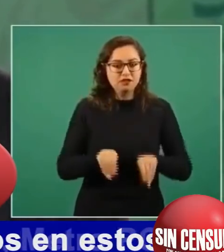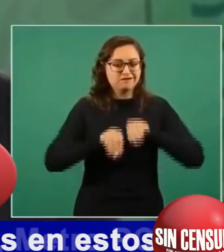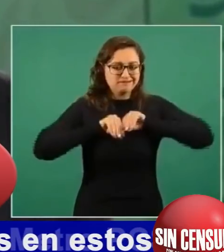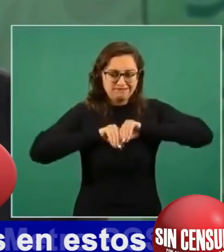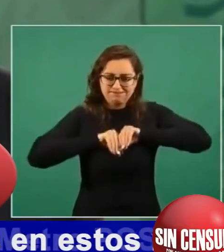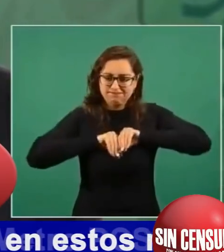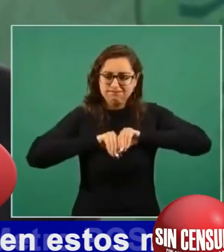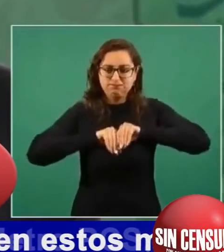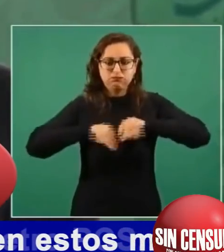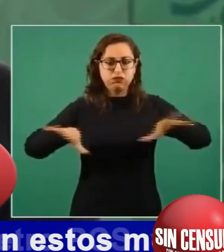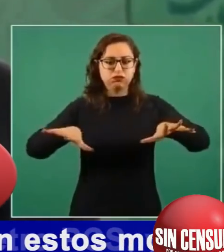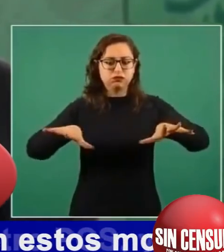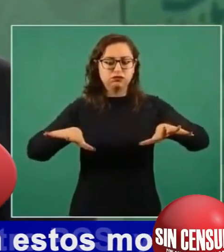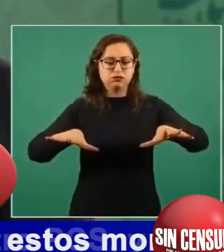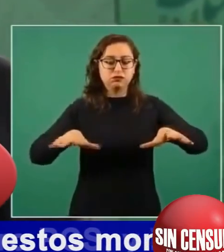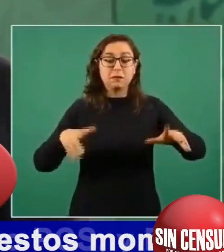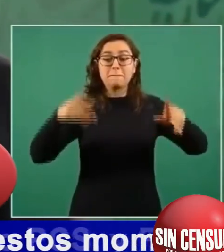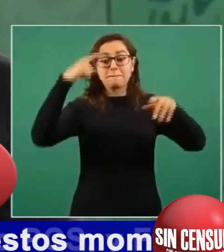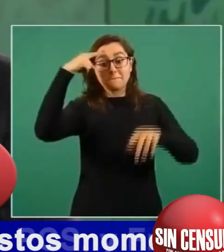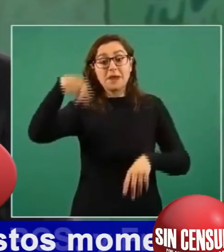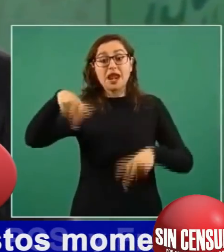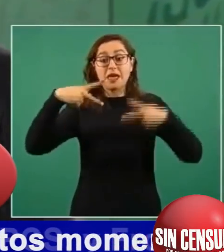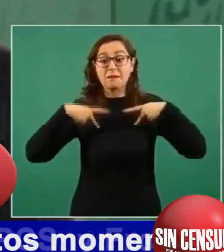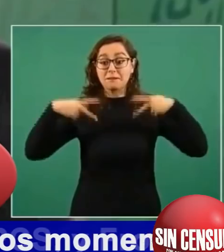para que todos los mexicanos